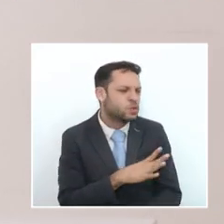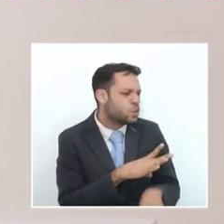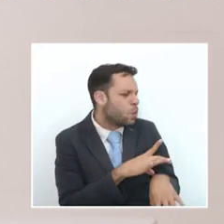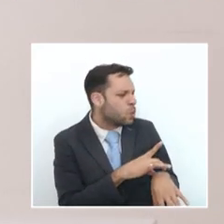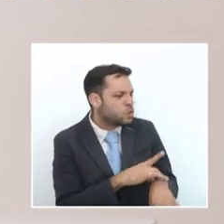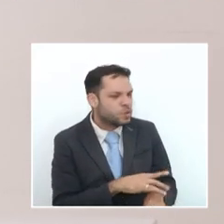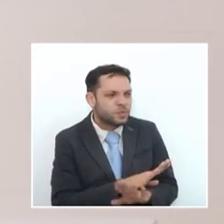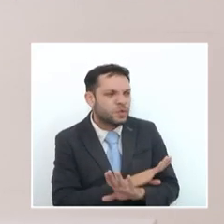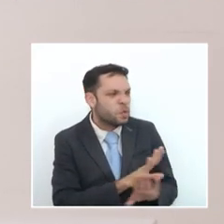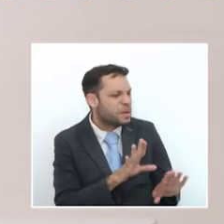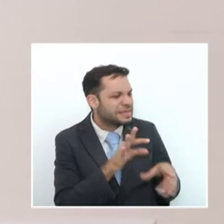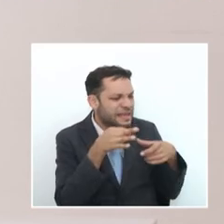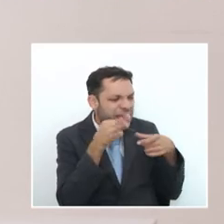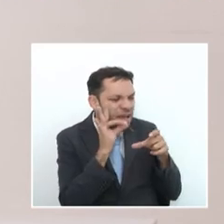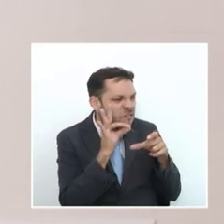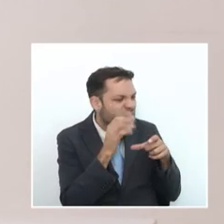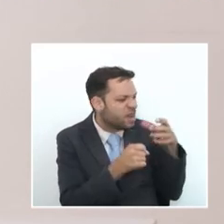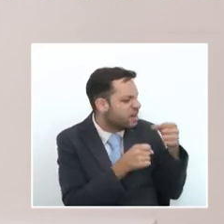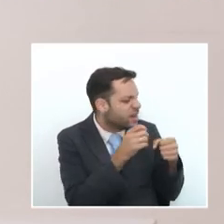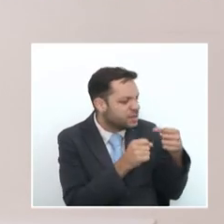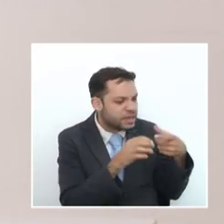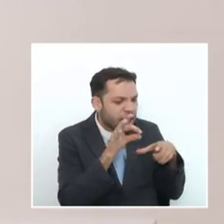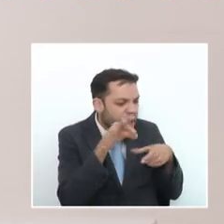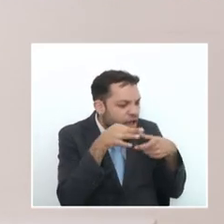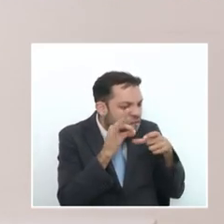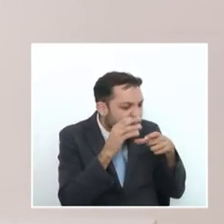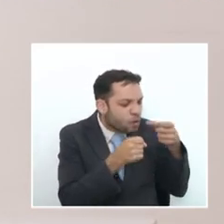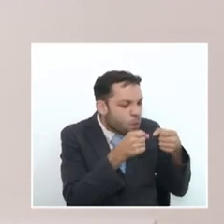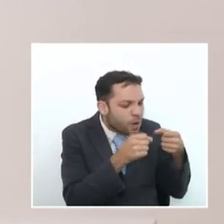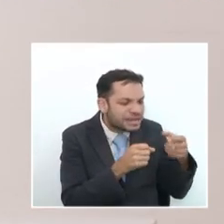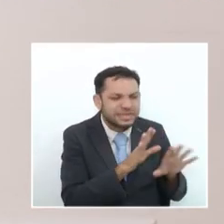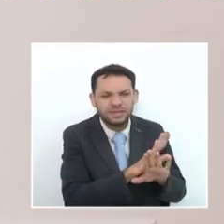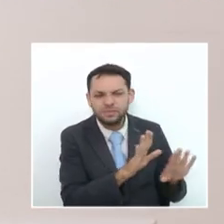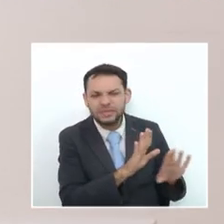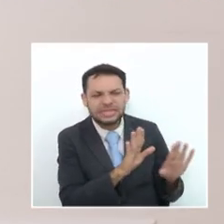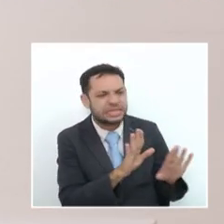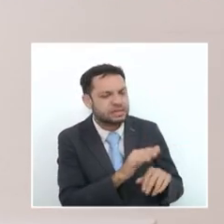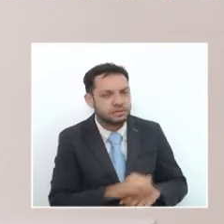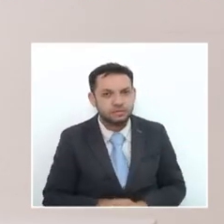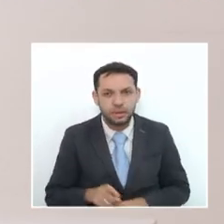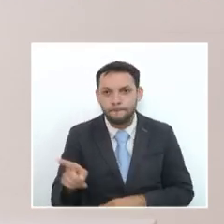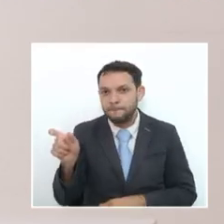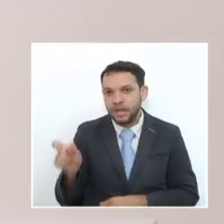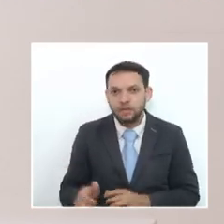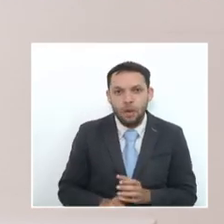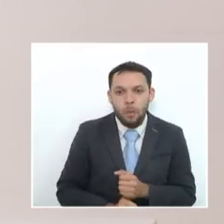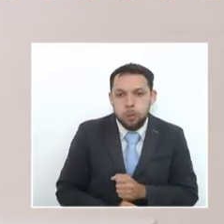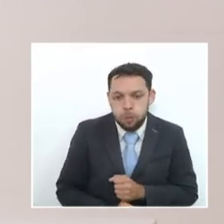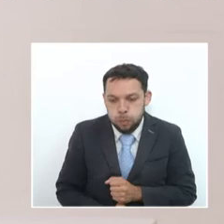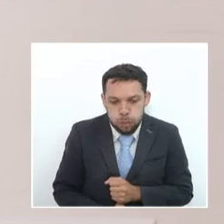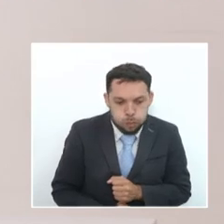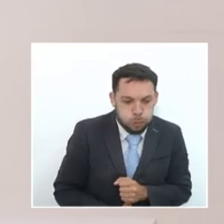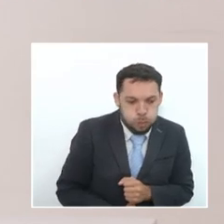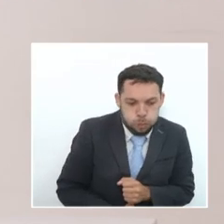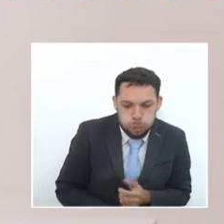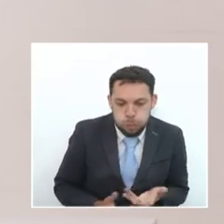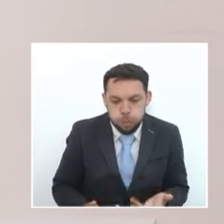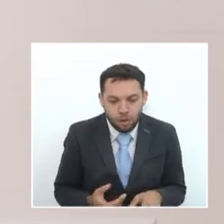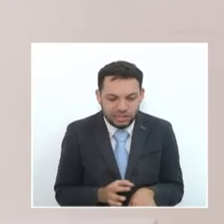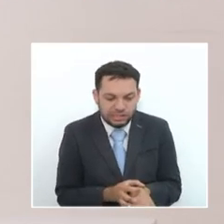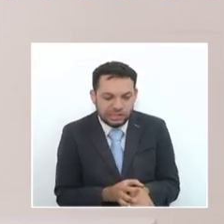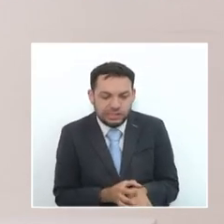traigan café con leche. ¡Café con leche! A un paciente estreñido, a un paciente con abscesos, con